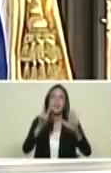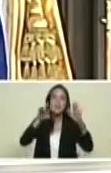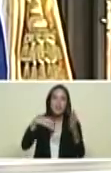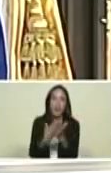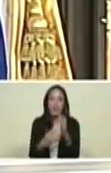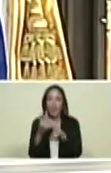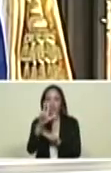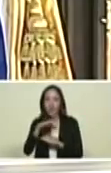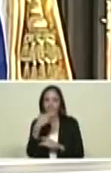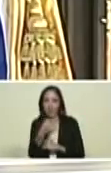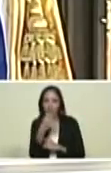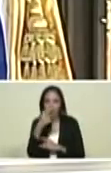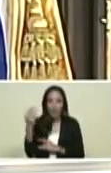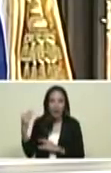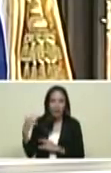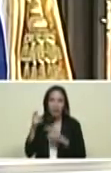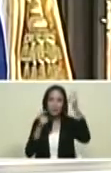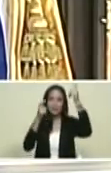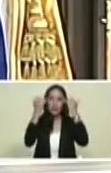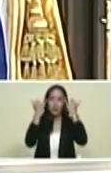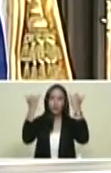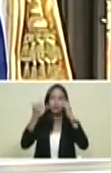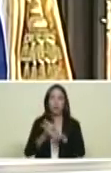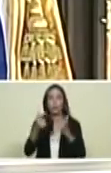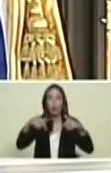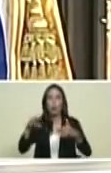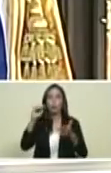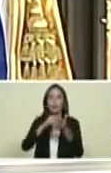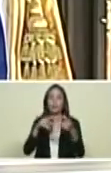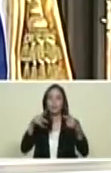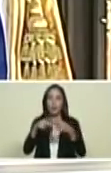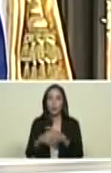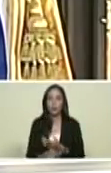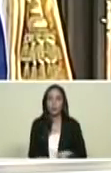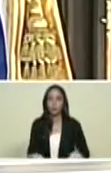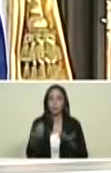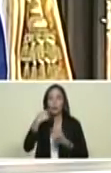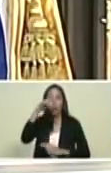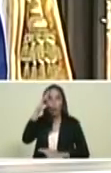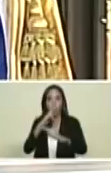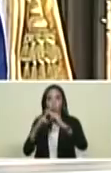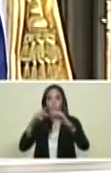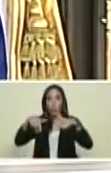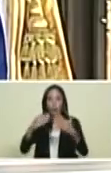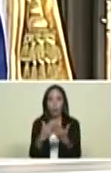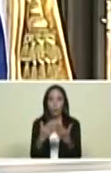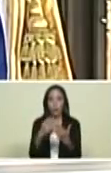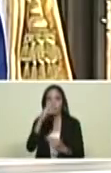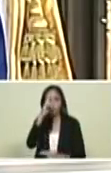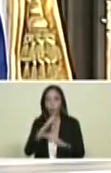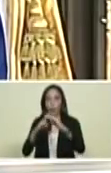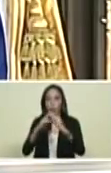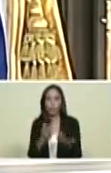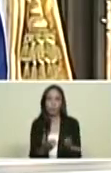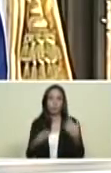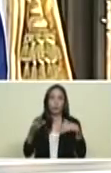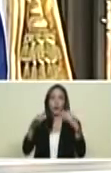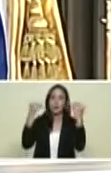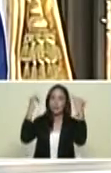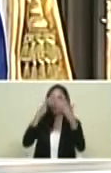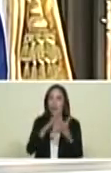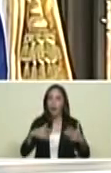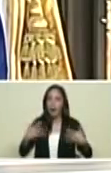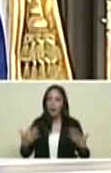de nuestro amado comandante Hugo Chávez Frías. Y en su homenaje, para conmemorar y celebrar